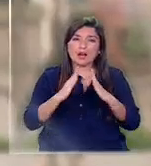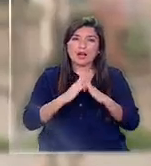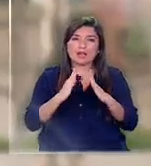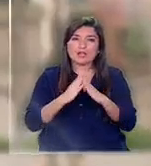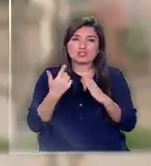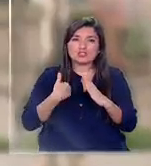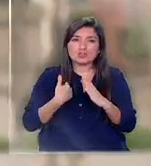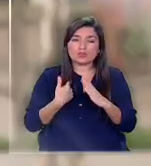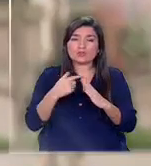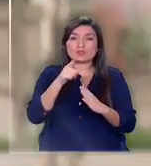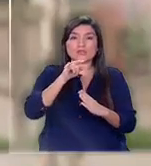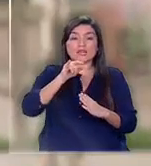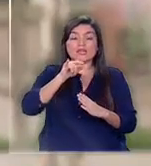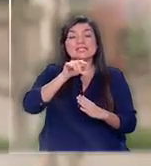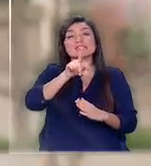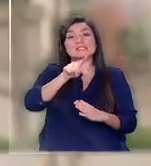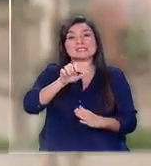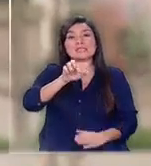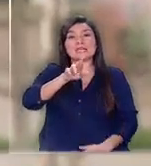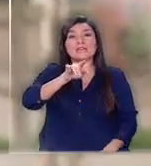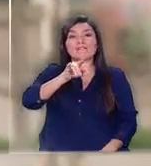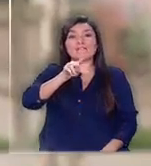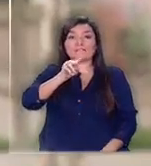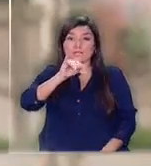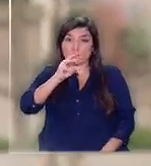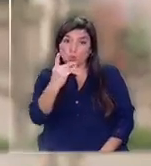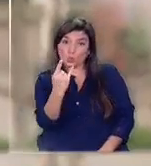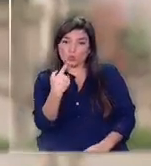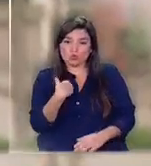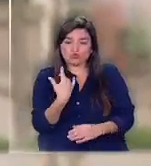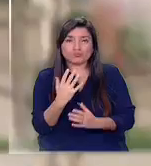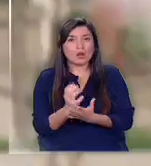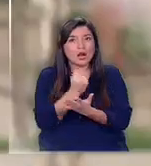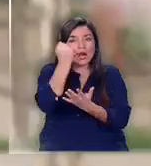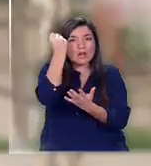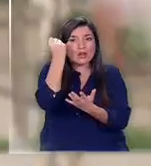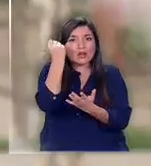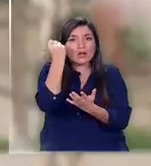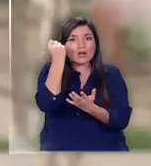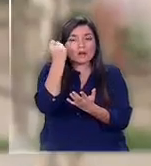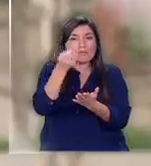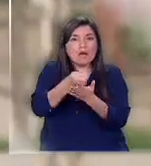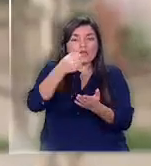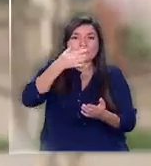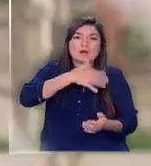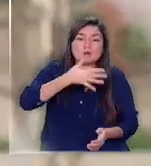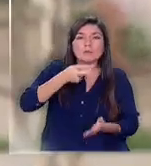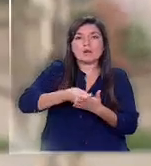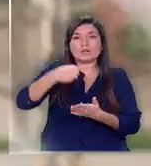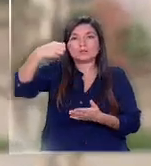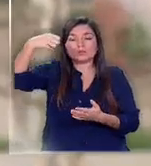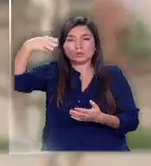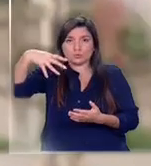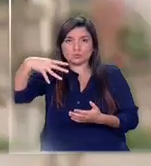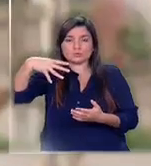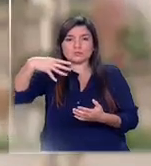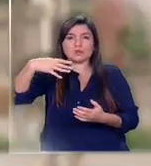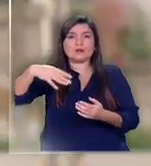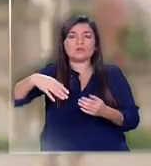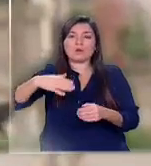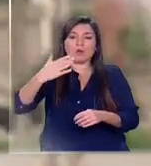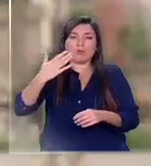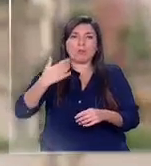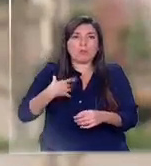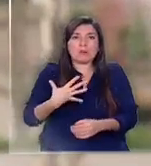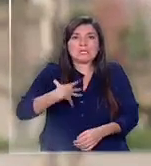postulación en el Servium, pagando dividendos, pagando agua, pagando luz, la expropien a uno de ahí y la manden a